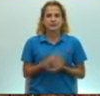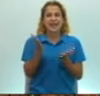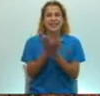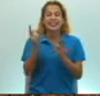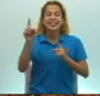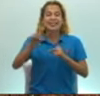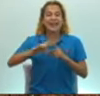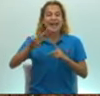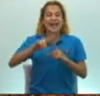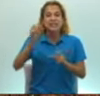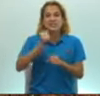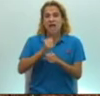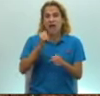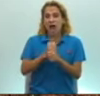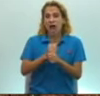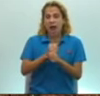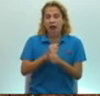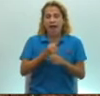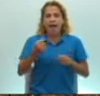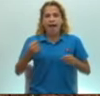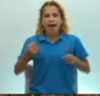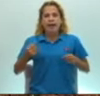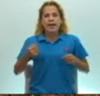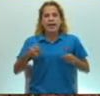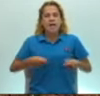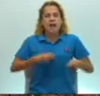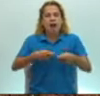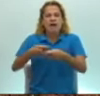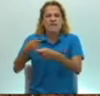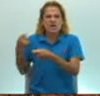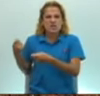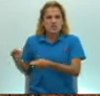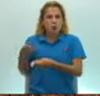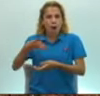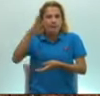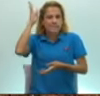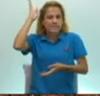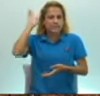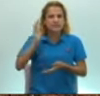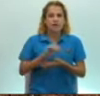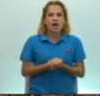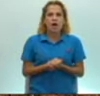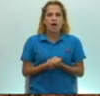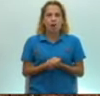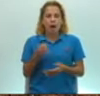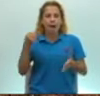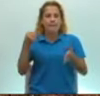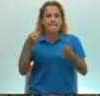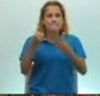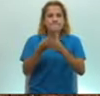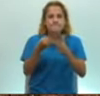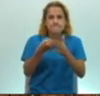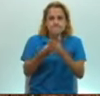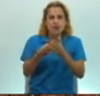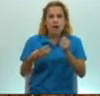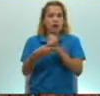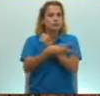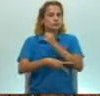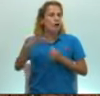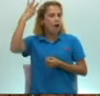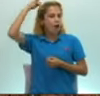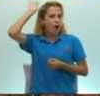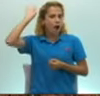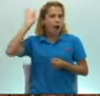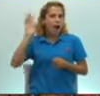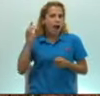de nuestra era. En la teleclase estuvimos trabajando la rebelión de Espartaco, como ese impacto que tuvo en la